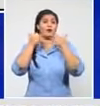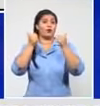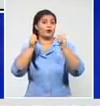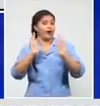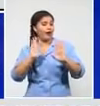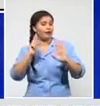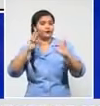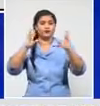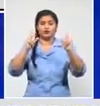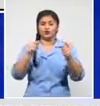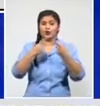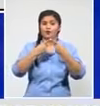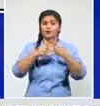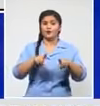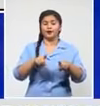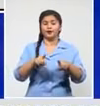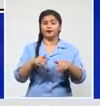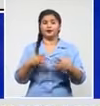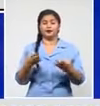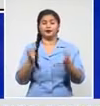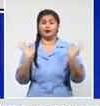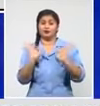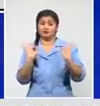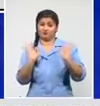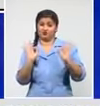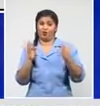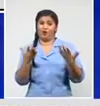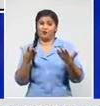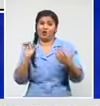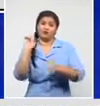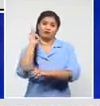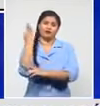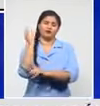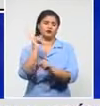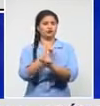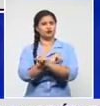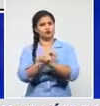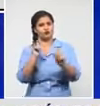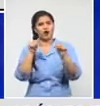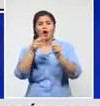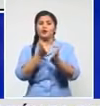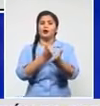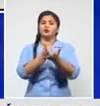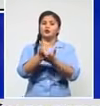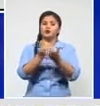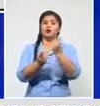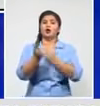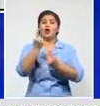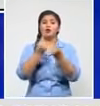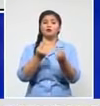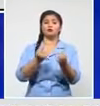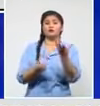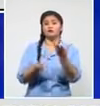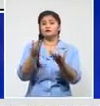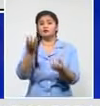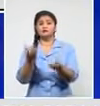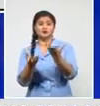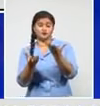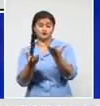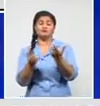pero lo fundamentalmente en estos momentos se mantienen algunos focos en